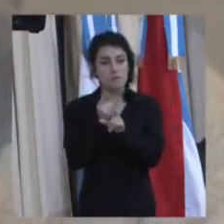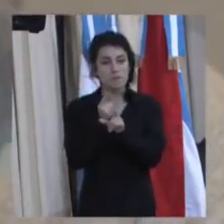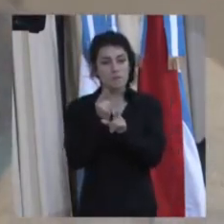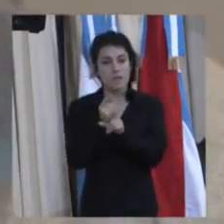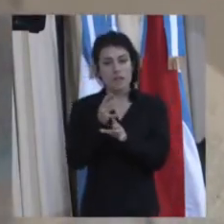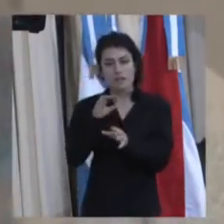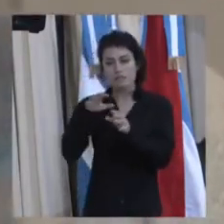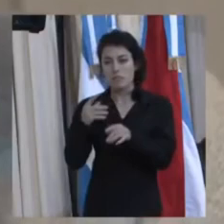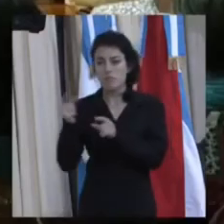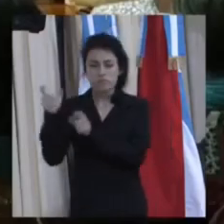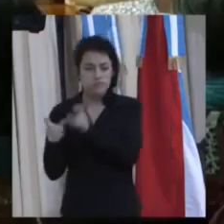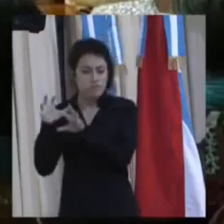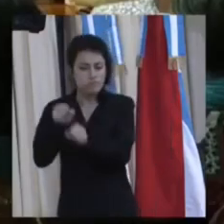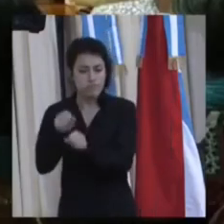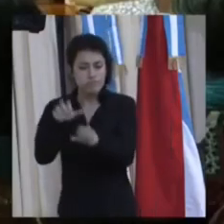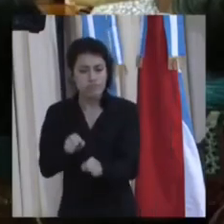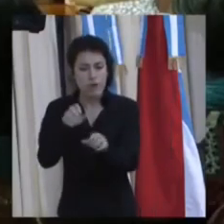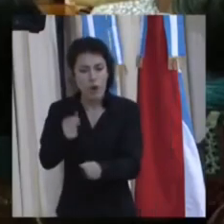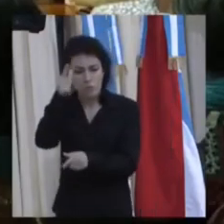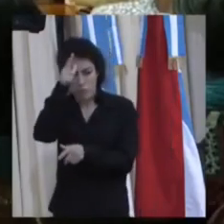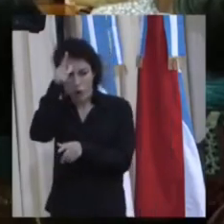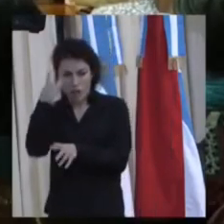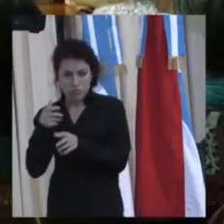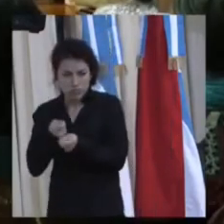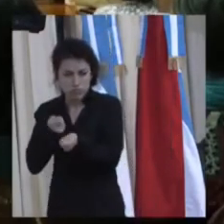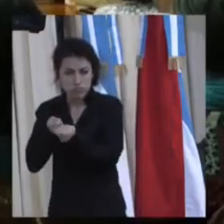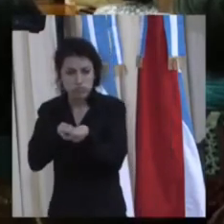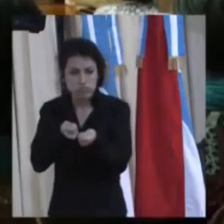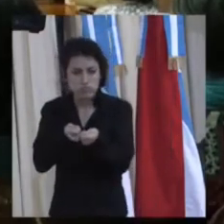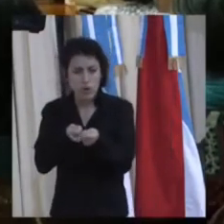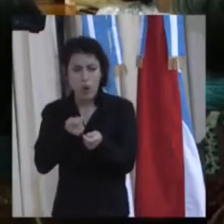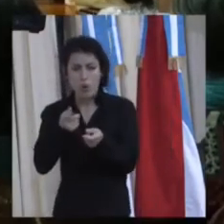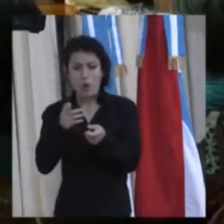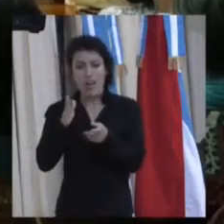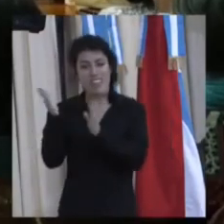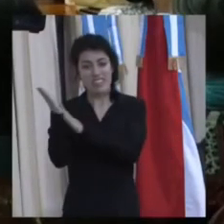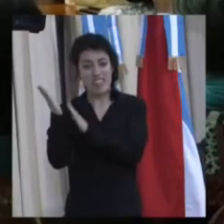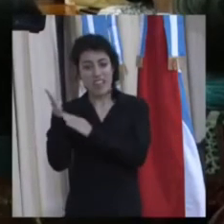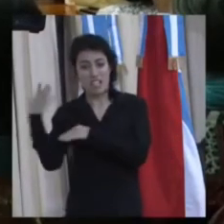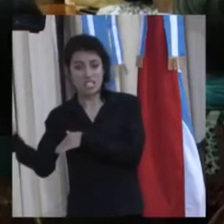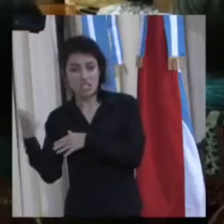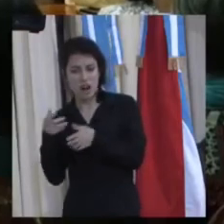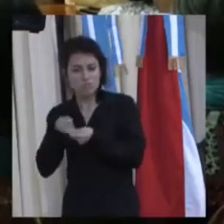perseguido y atacado por las fuerzas policiales y también por los grupos de derecha,